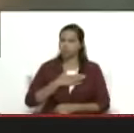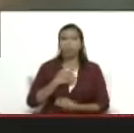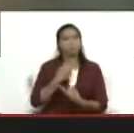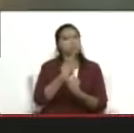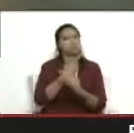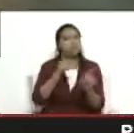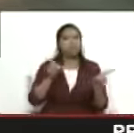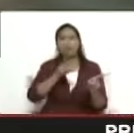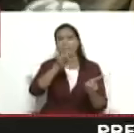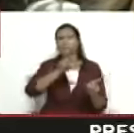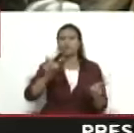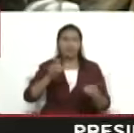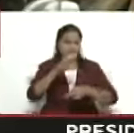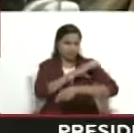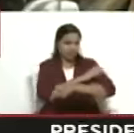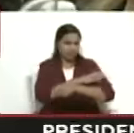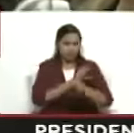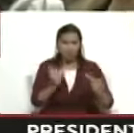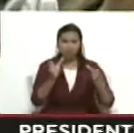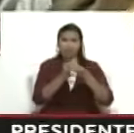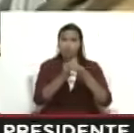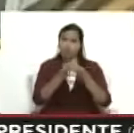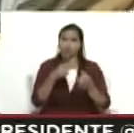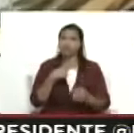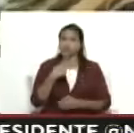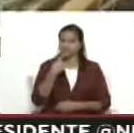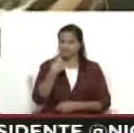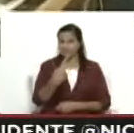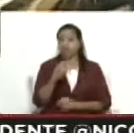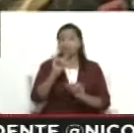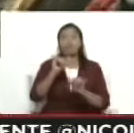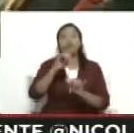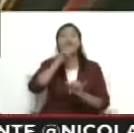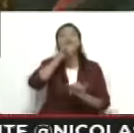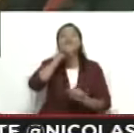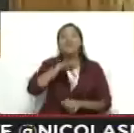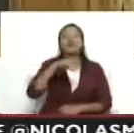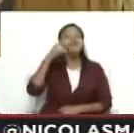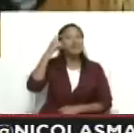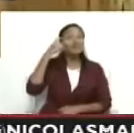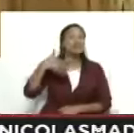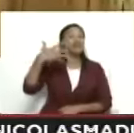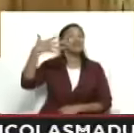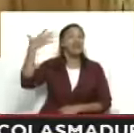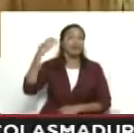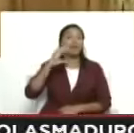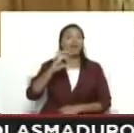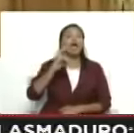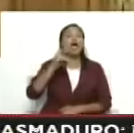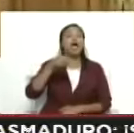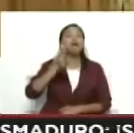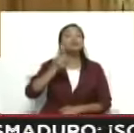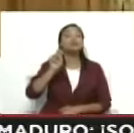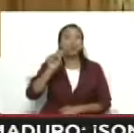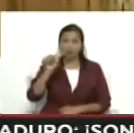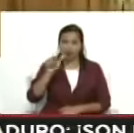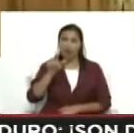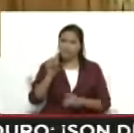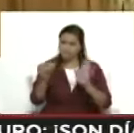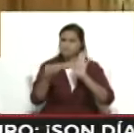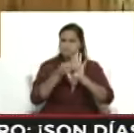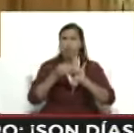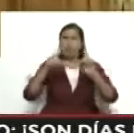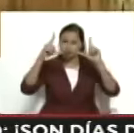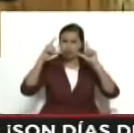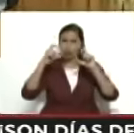de ellos, de la oposición, de los que estuvieron ahí, en Chuao, digo, que pongan una foto de alguno de ellos